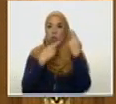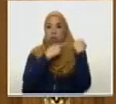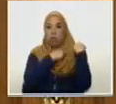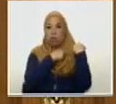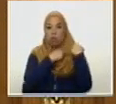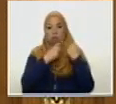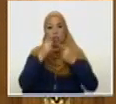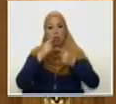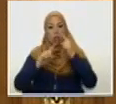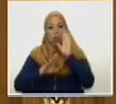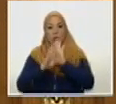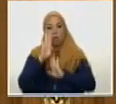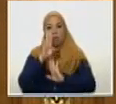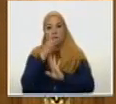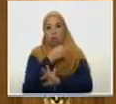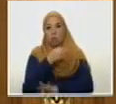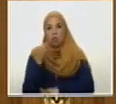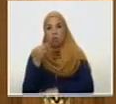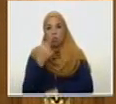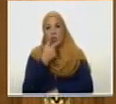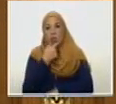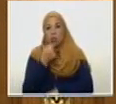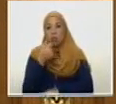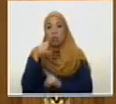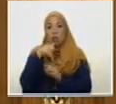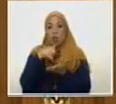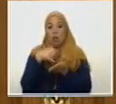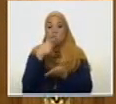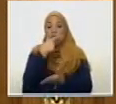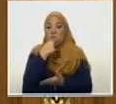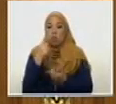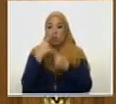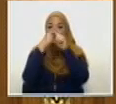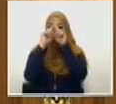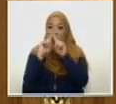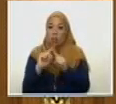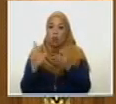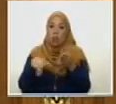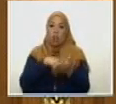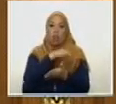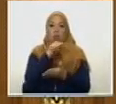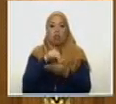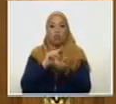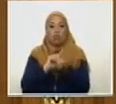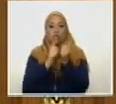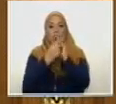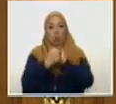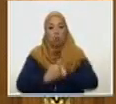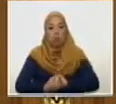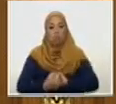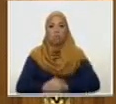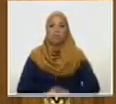estratégica para avanzar y finiquitar la fase de estabilización de la economía nacional.